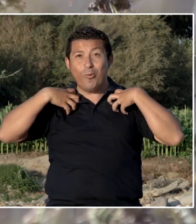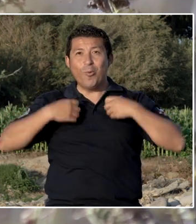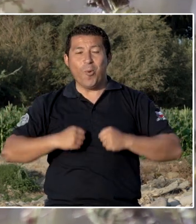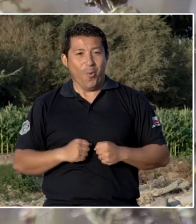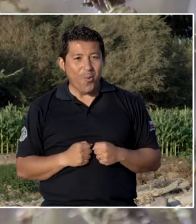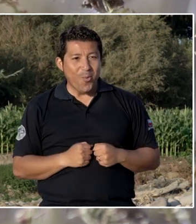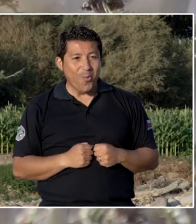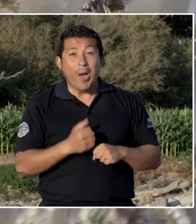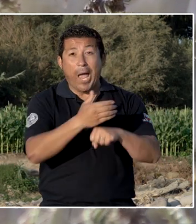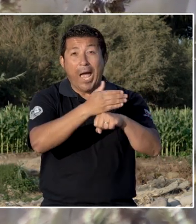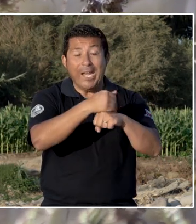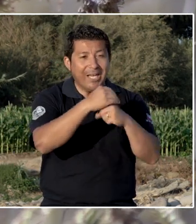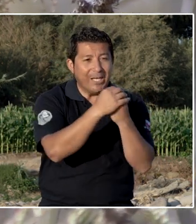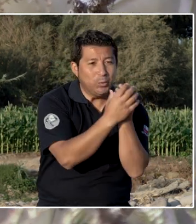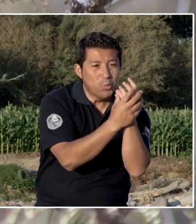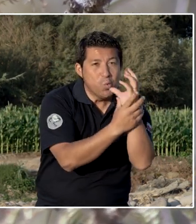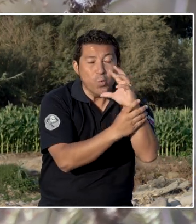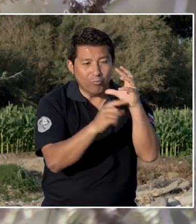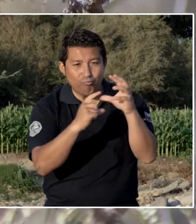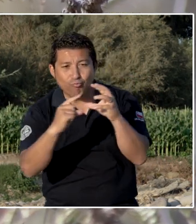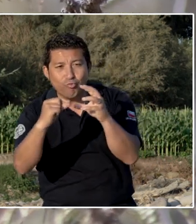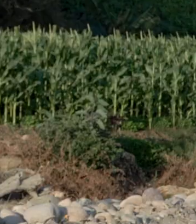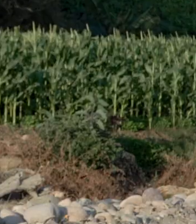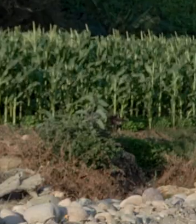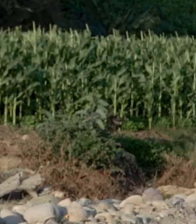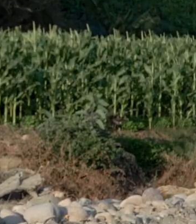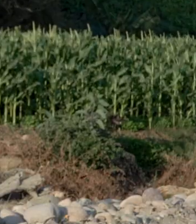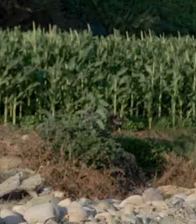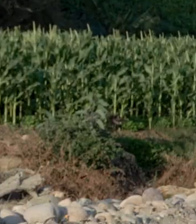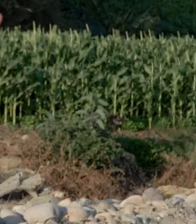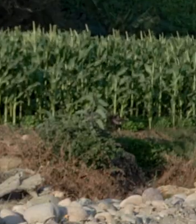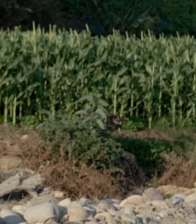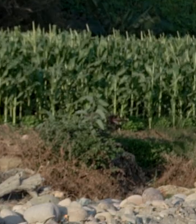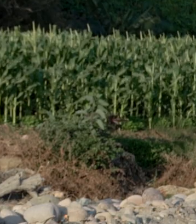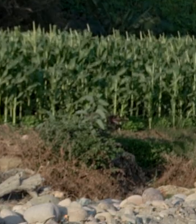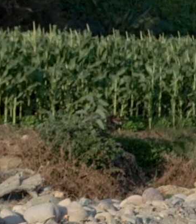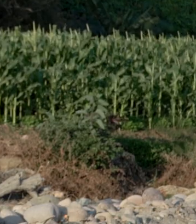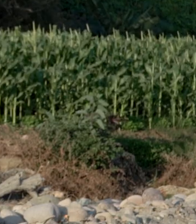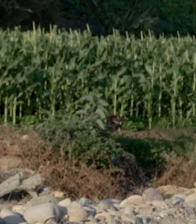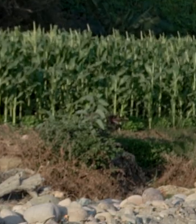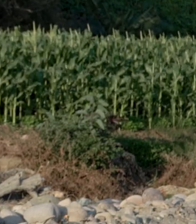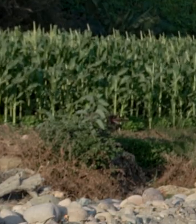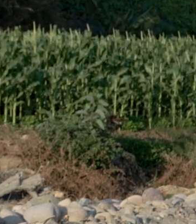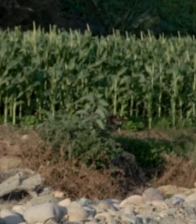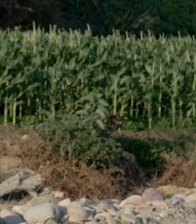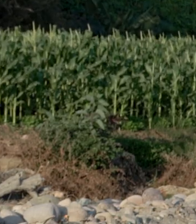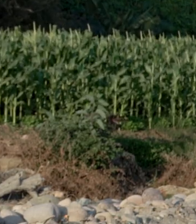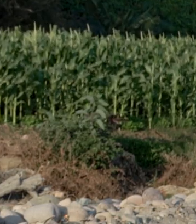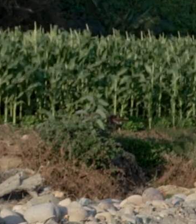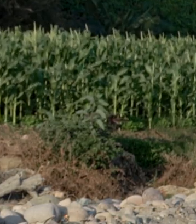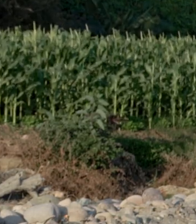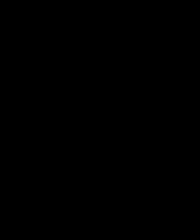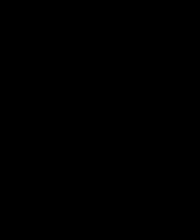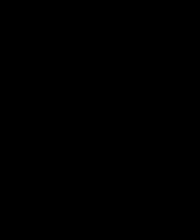es posible que aún podamos detener el ocaso del picaflor de arica